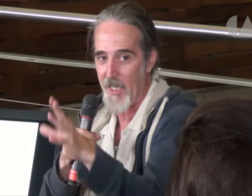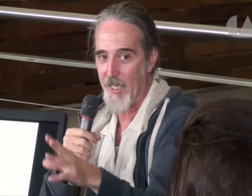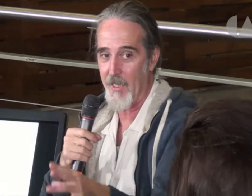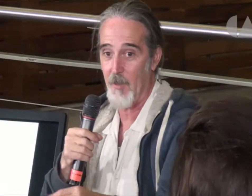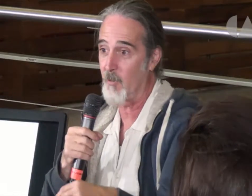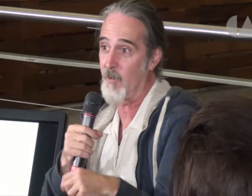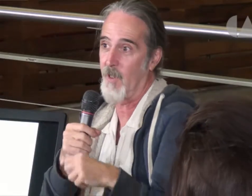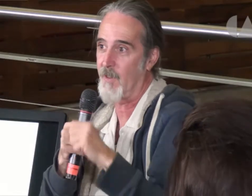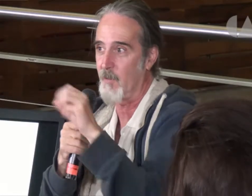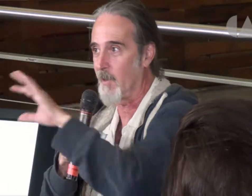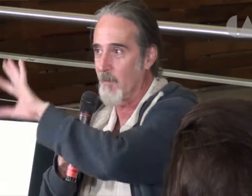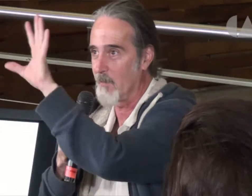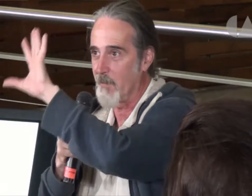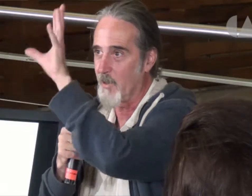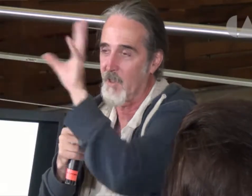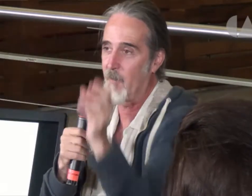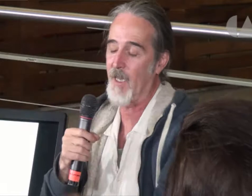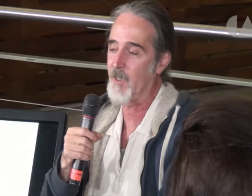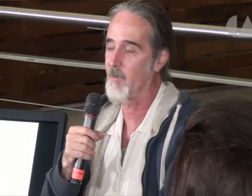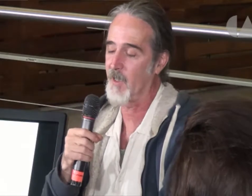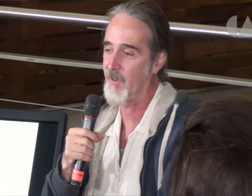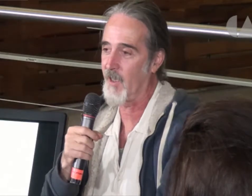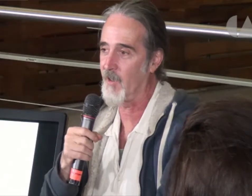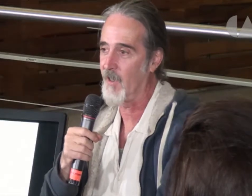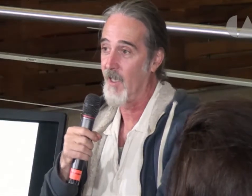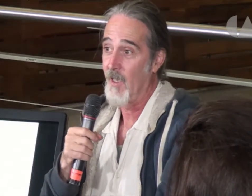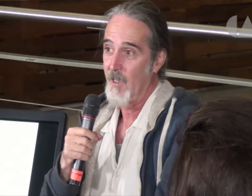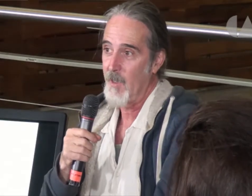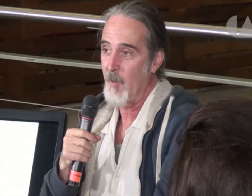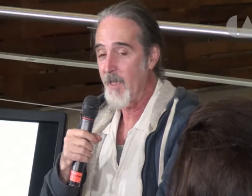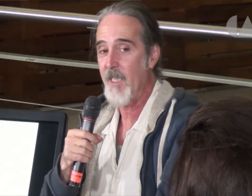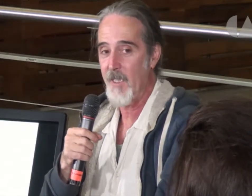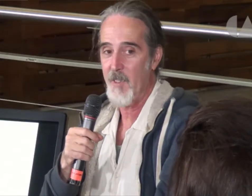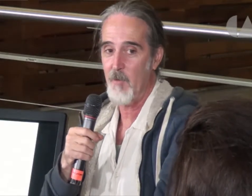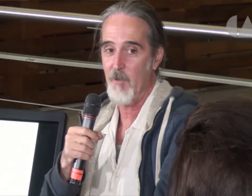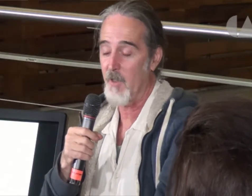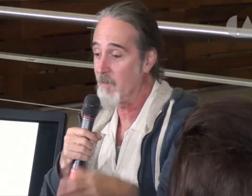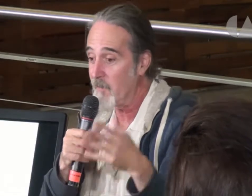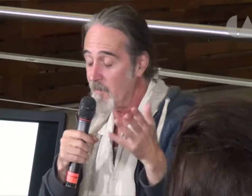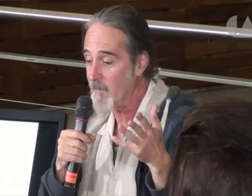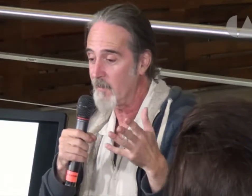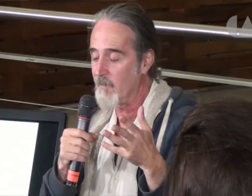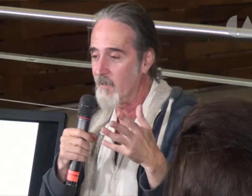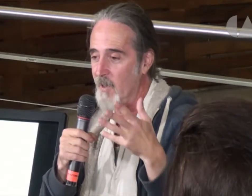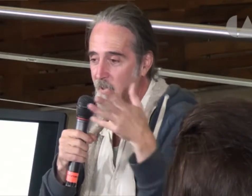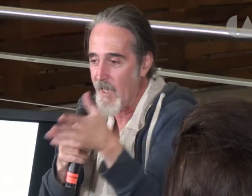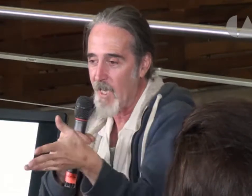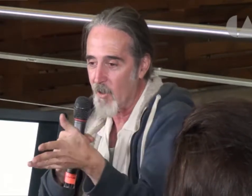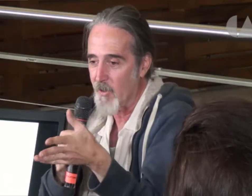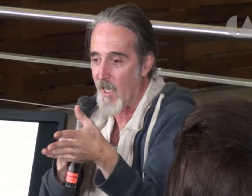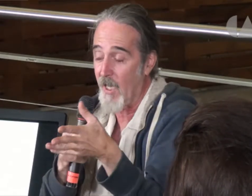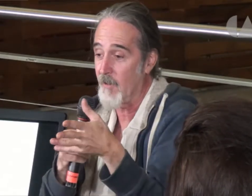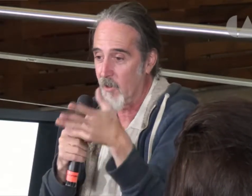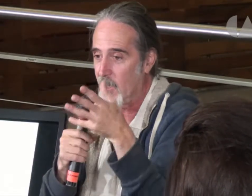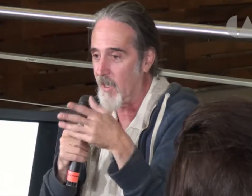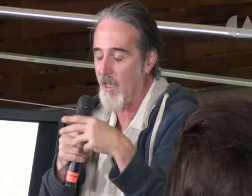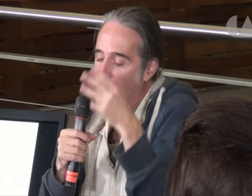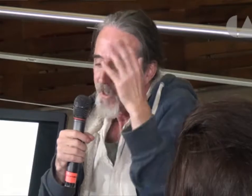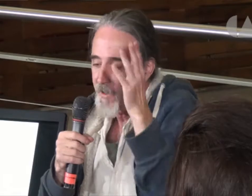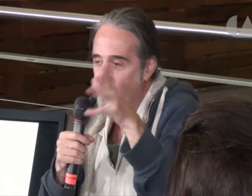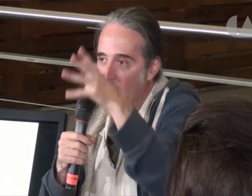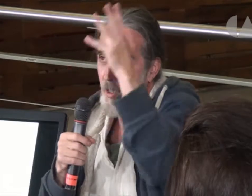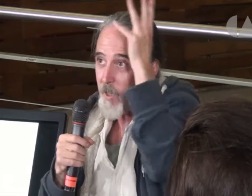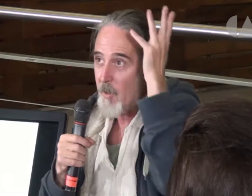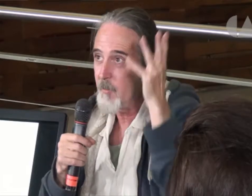poder del mundo así por un poco chamánico por decirlo y me metí en ese mundo sin crear lo sea yo dije